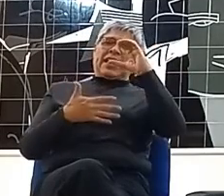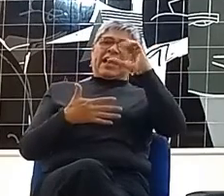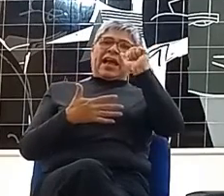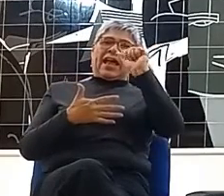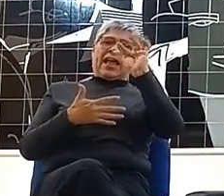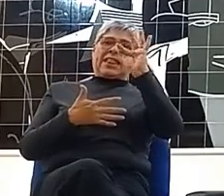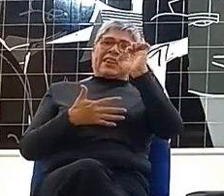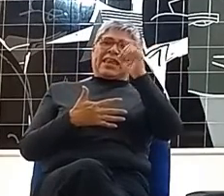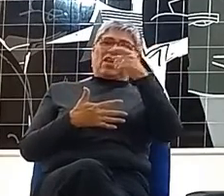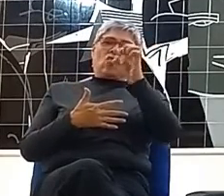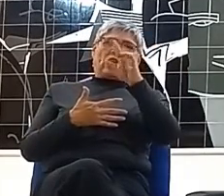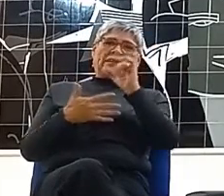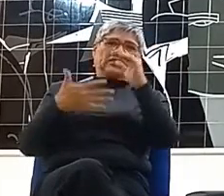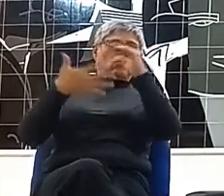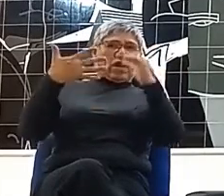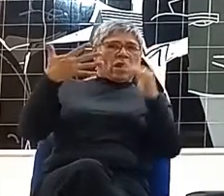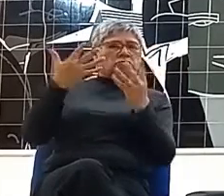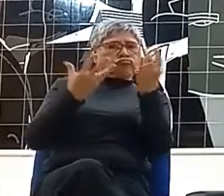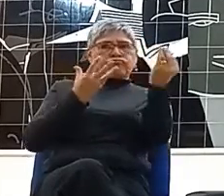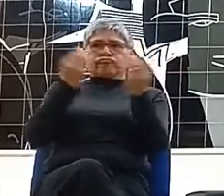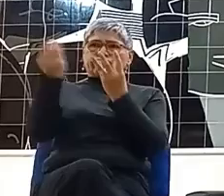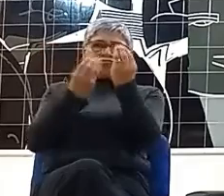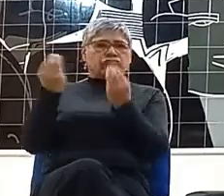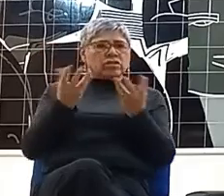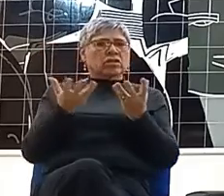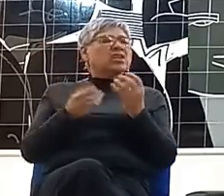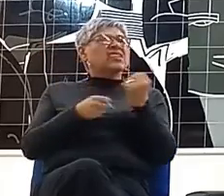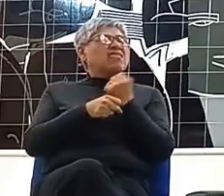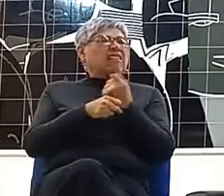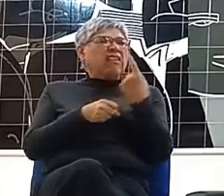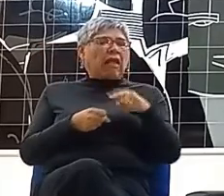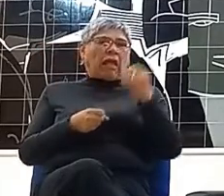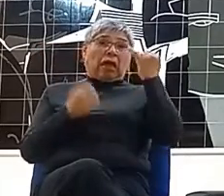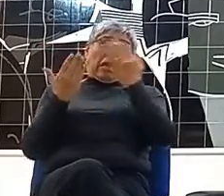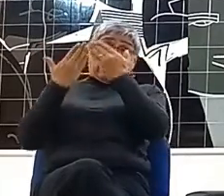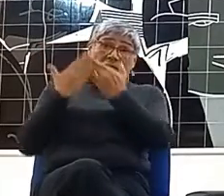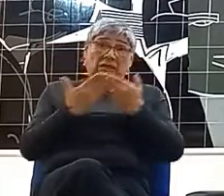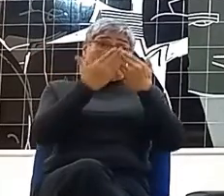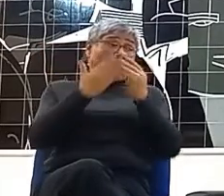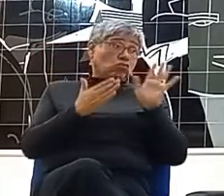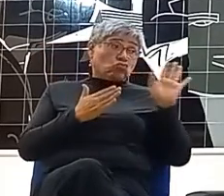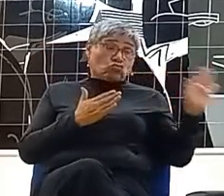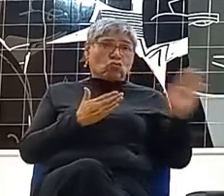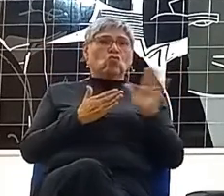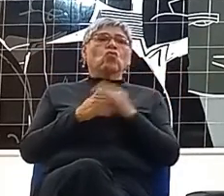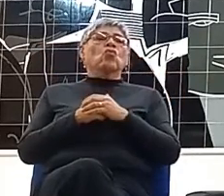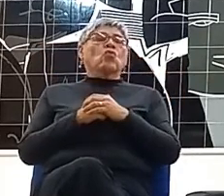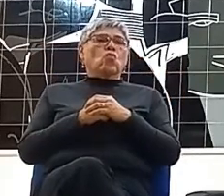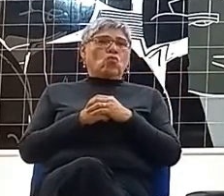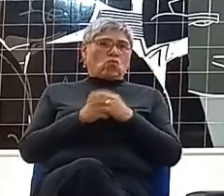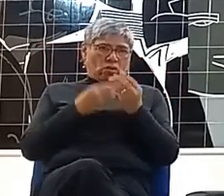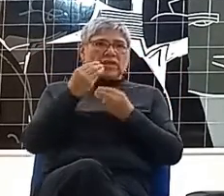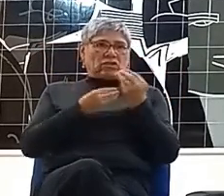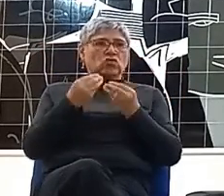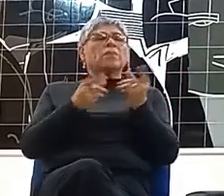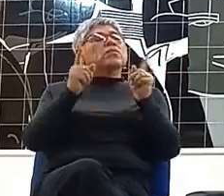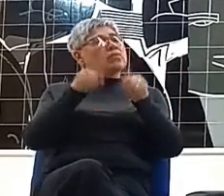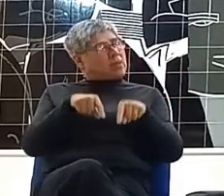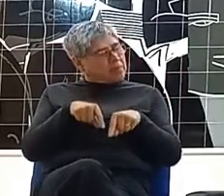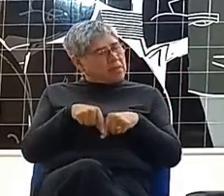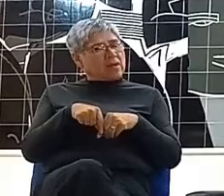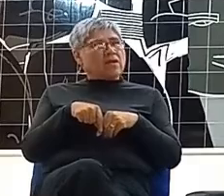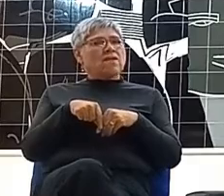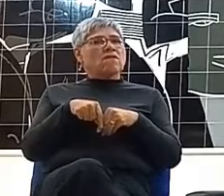con categorías que vienen justamente de todo el trabajo intelectual que habías hecho, pero también una formación que recibes a